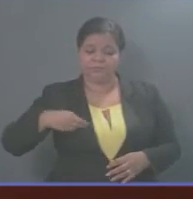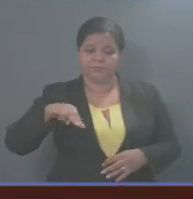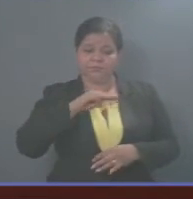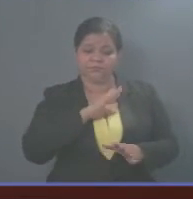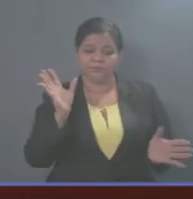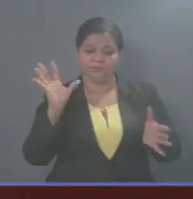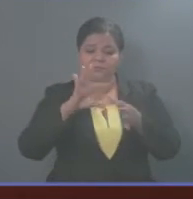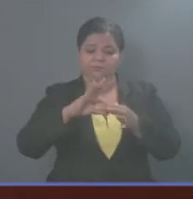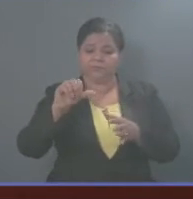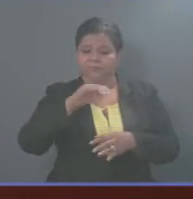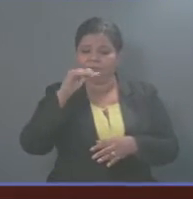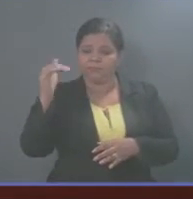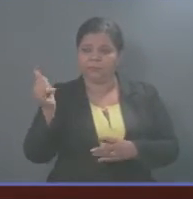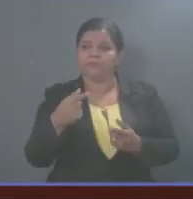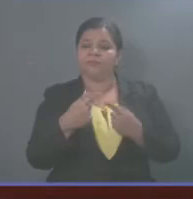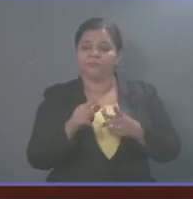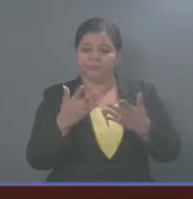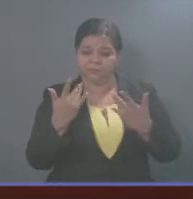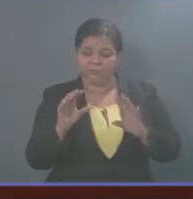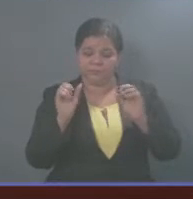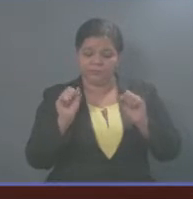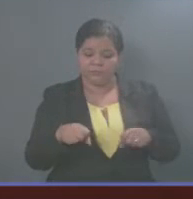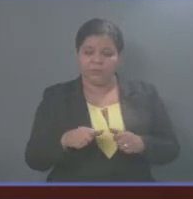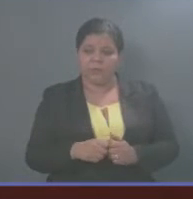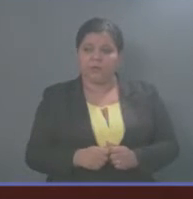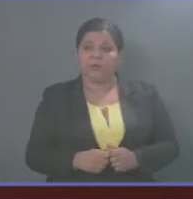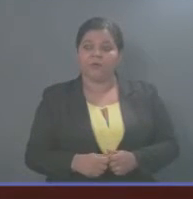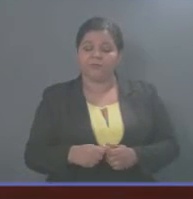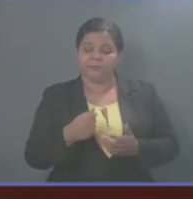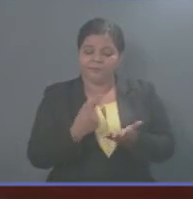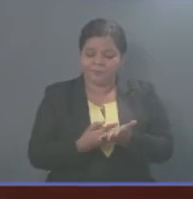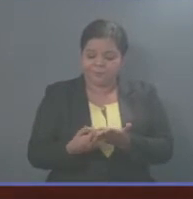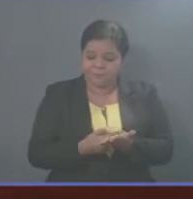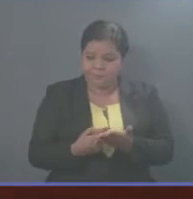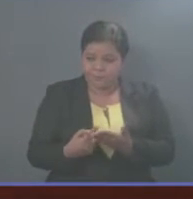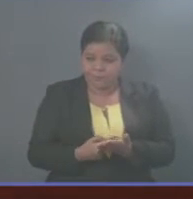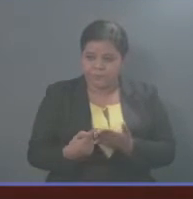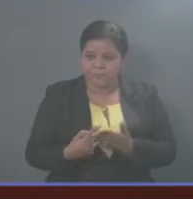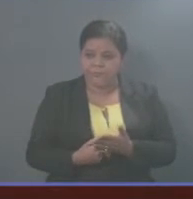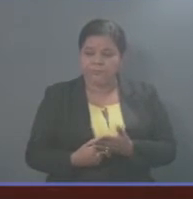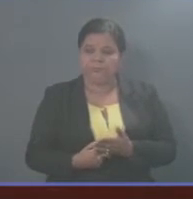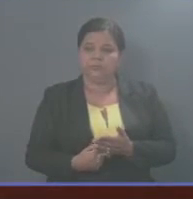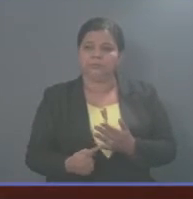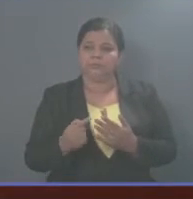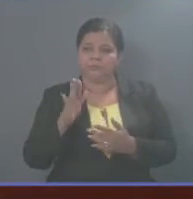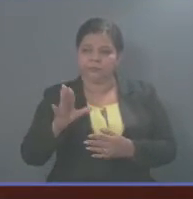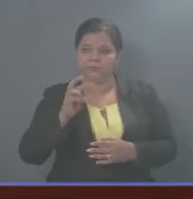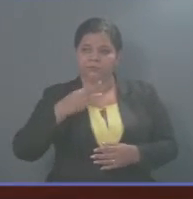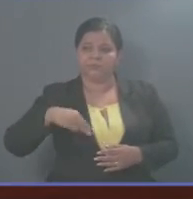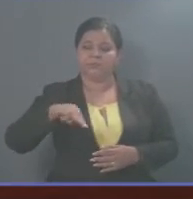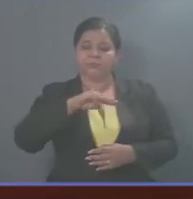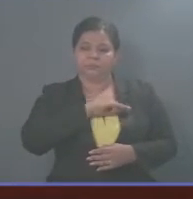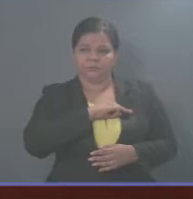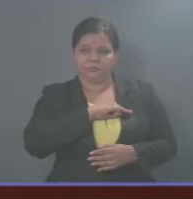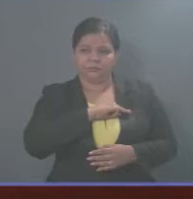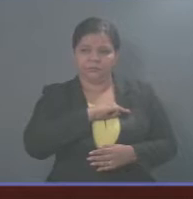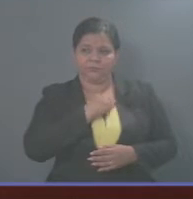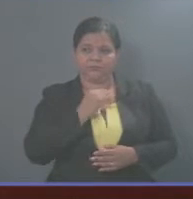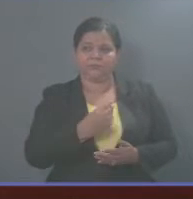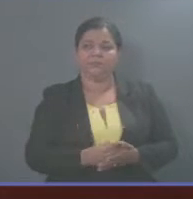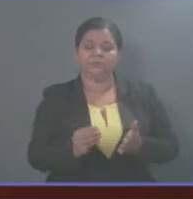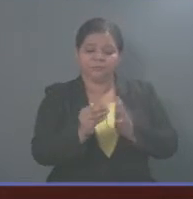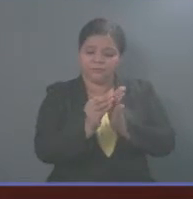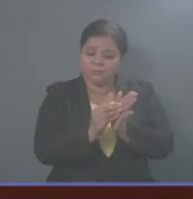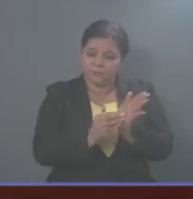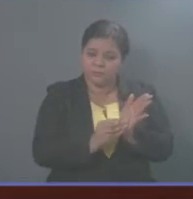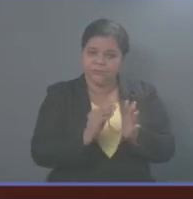Exteriores, principalmente para tocar desde las competencias respectivas de cada ministerio el